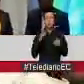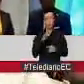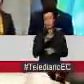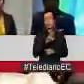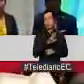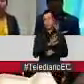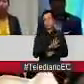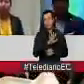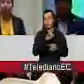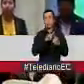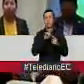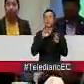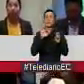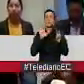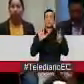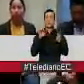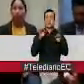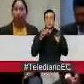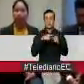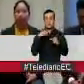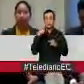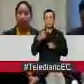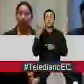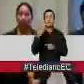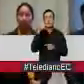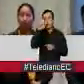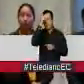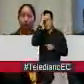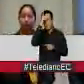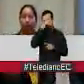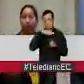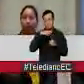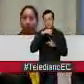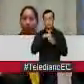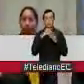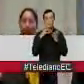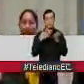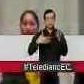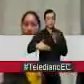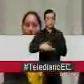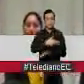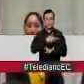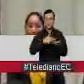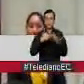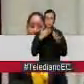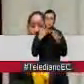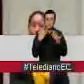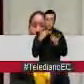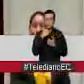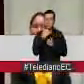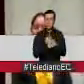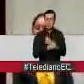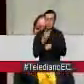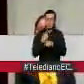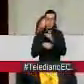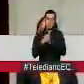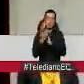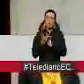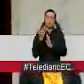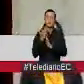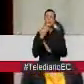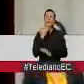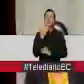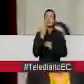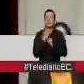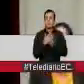el 5 y el 7 de febrero próximo en Berlín, Alemania, busca dinamizar la oferta exportable del país a través de su